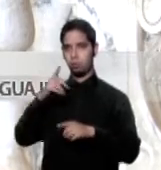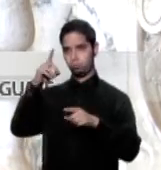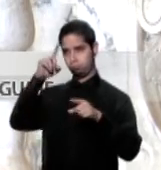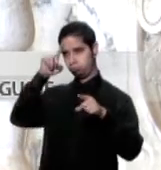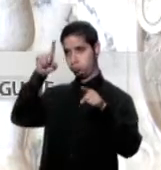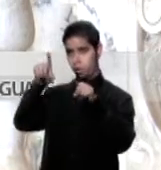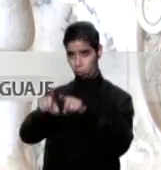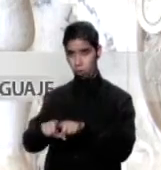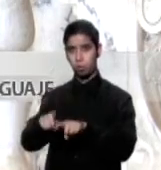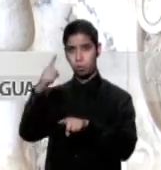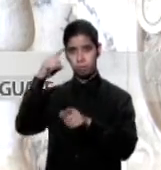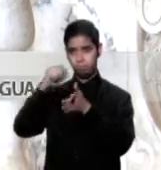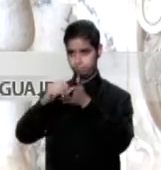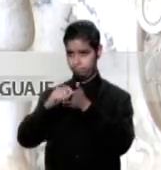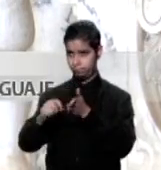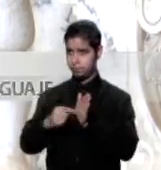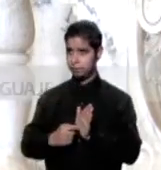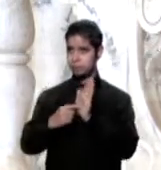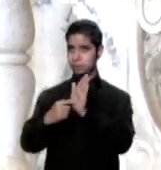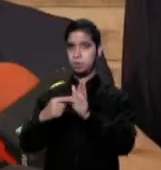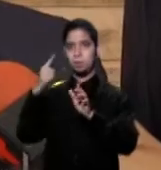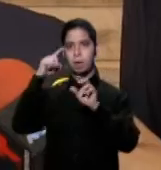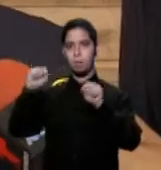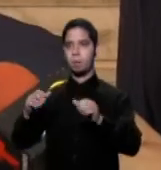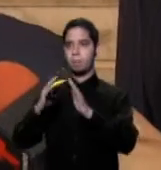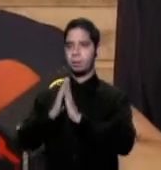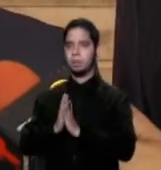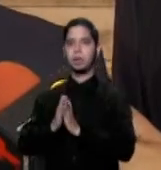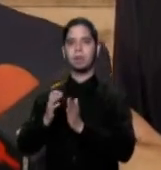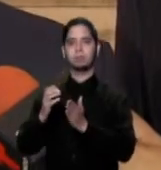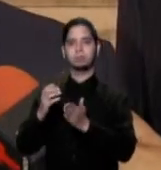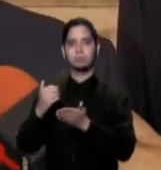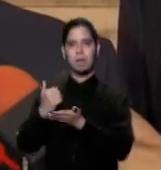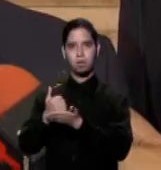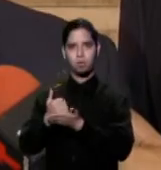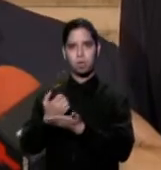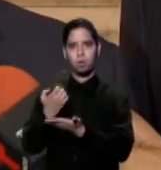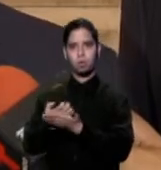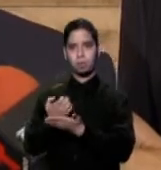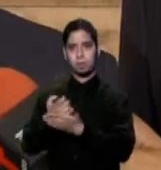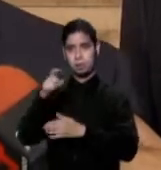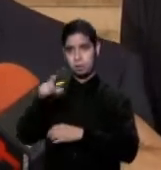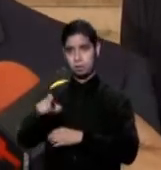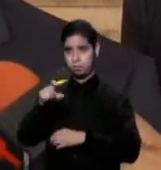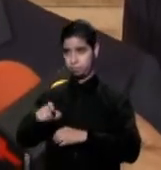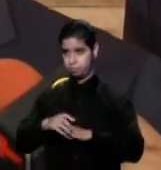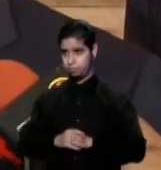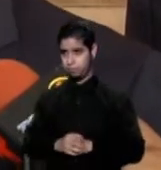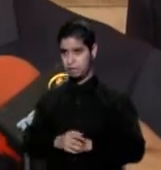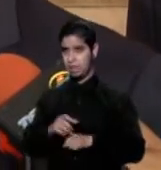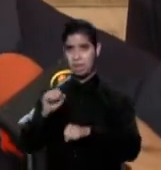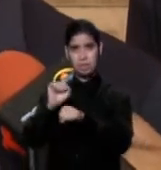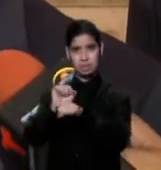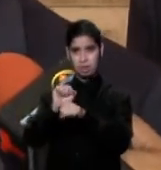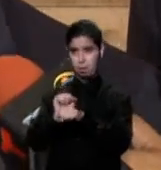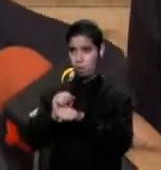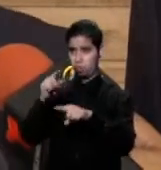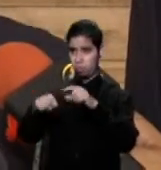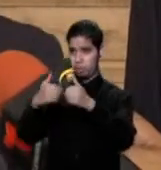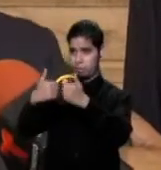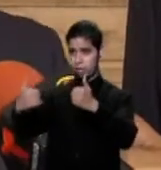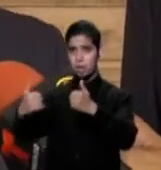medular de las ayudas económicas que se requieren. Que el trabajo que se haga en Puerto Rico no se puede dividir entre populares y PNP